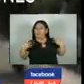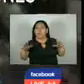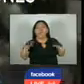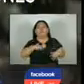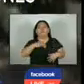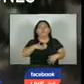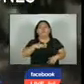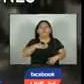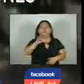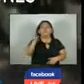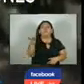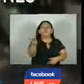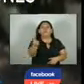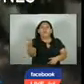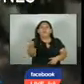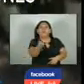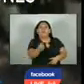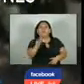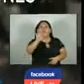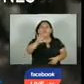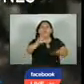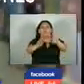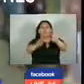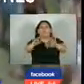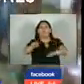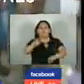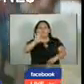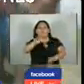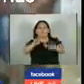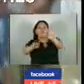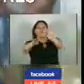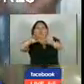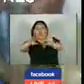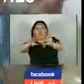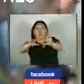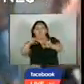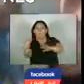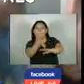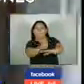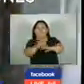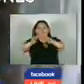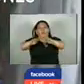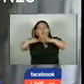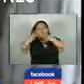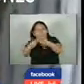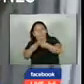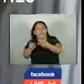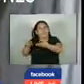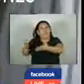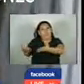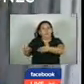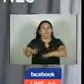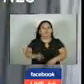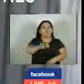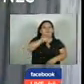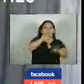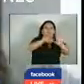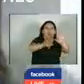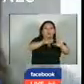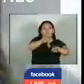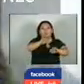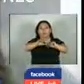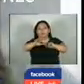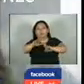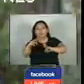resultado la detención de 57 mil 568 pandilleros, de los cuales 843